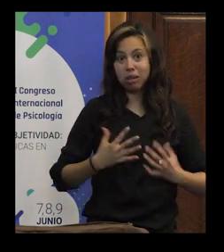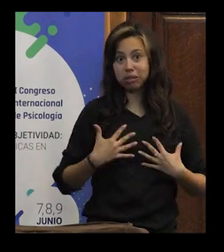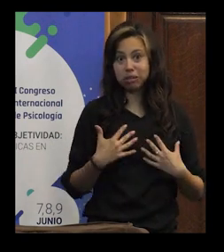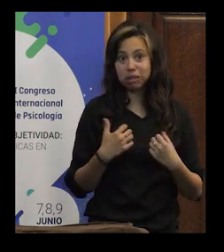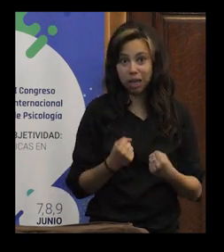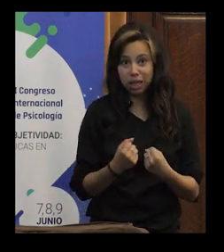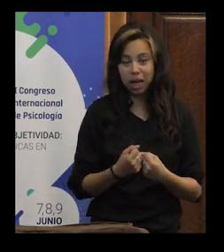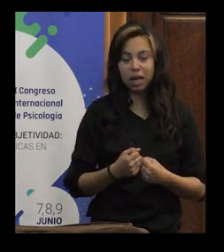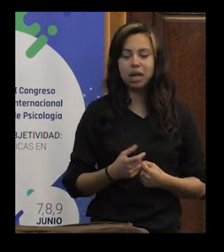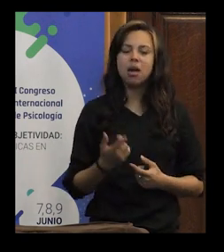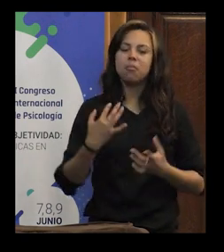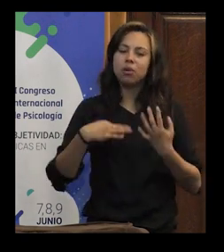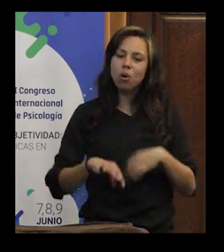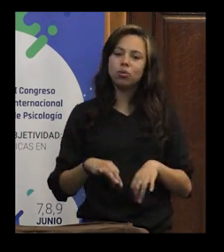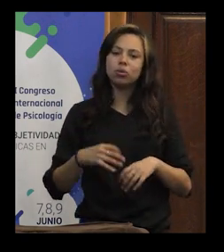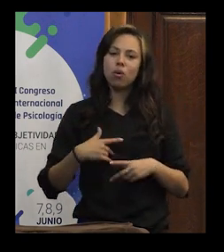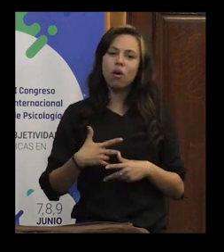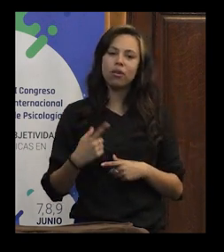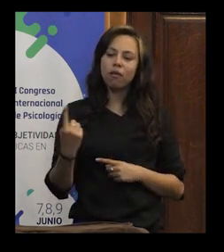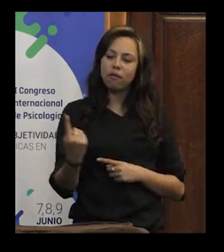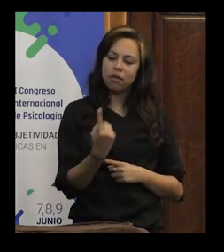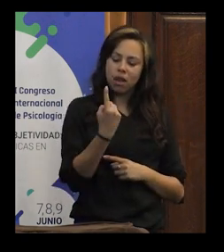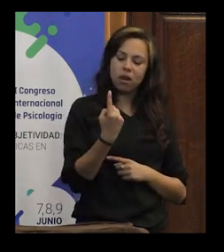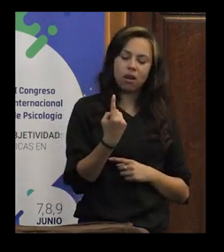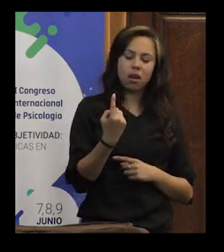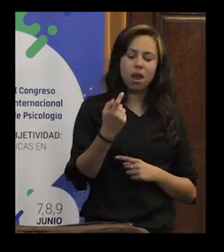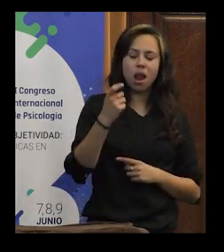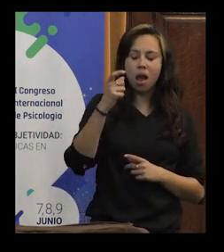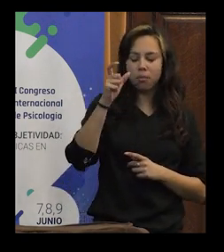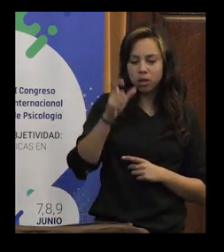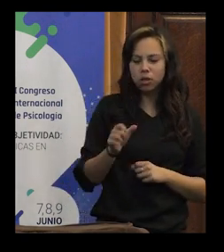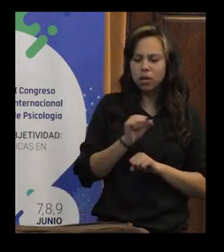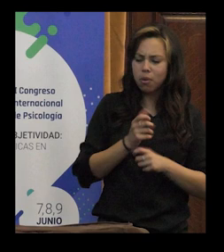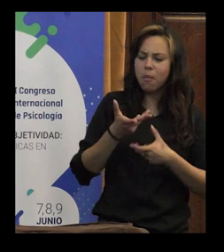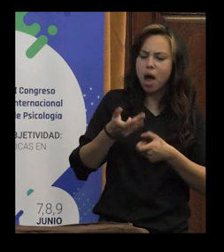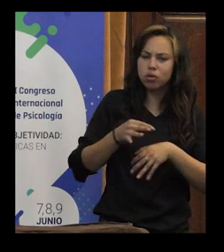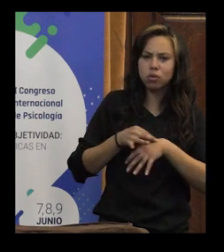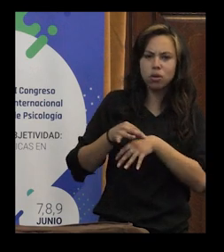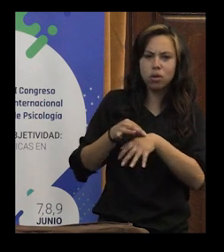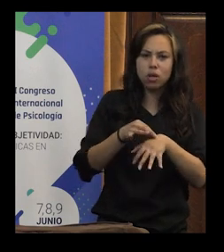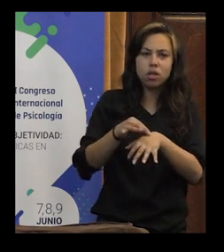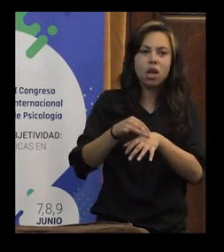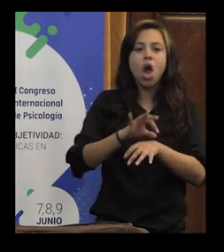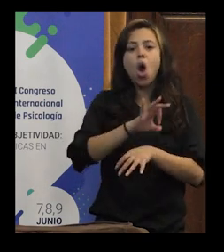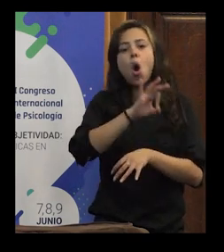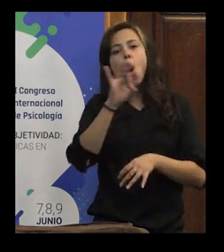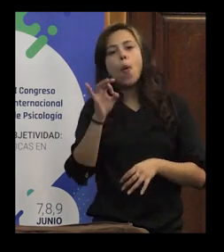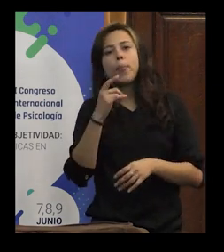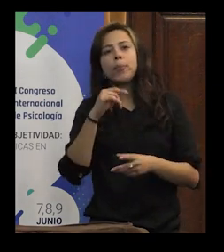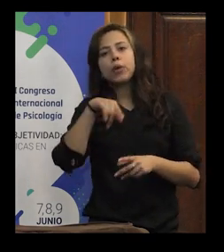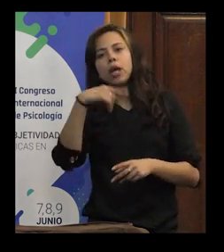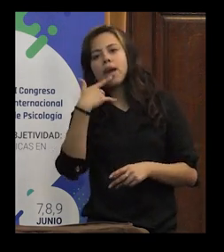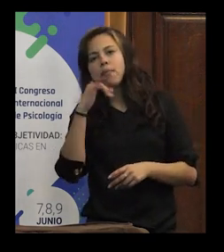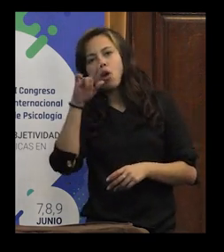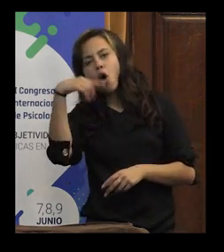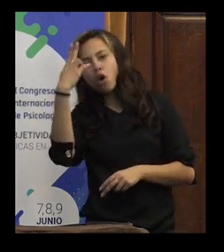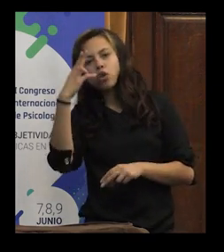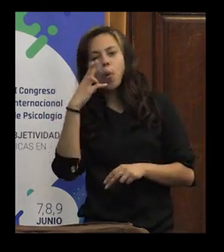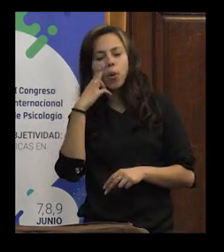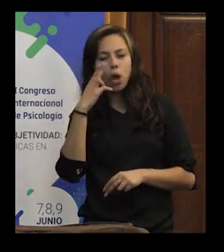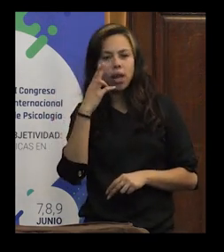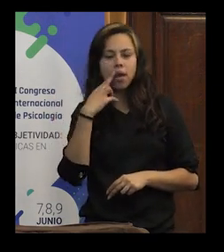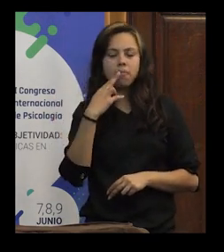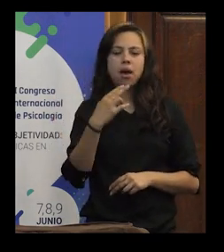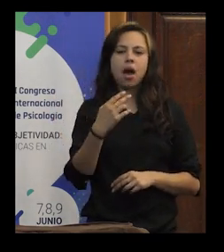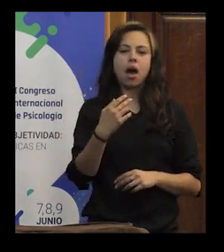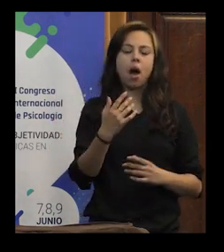presumidamente ambiental, como en los problemas respiratorios por la contaminación del aire, el